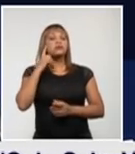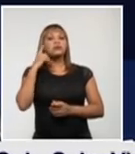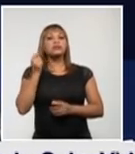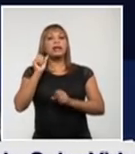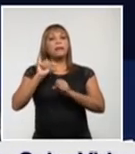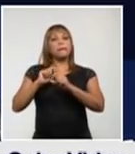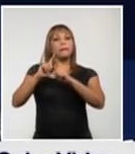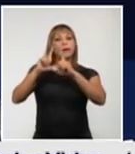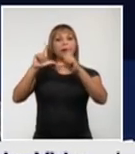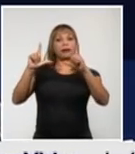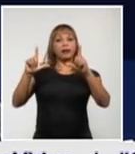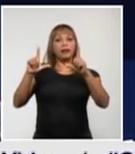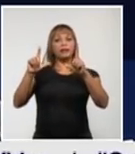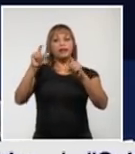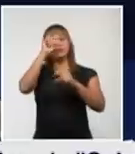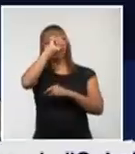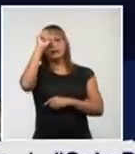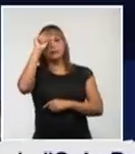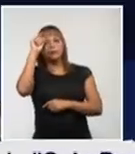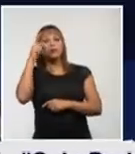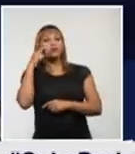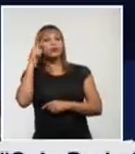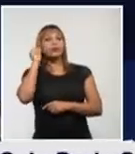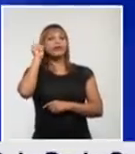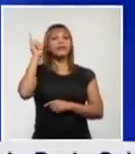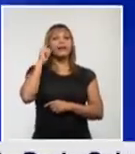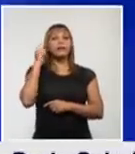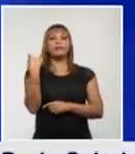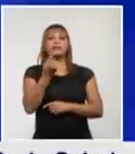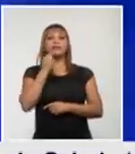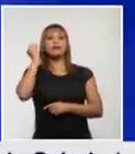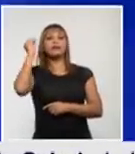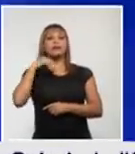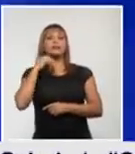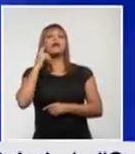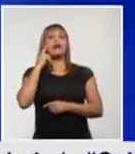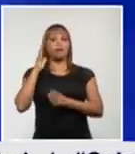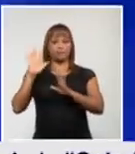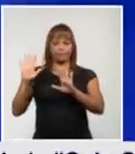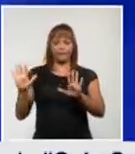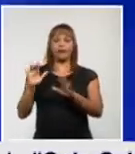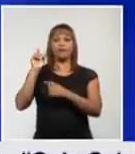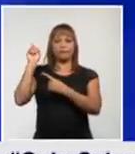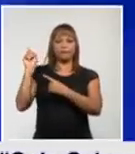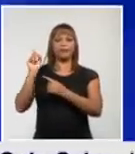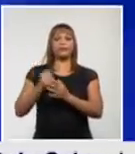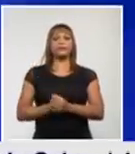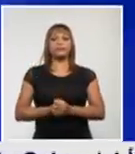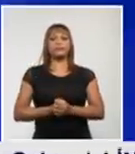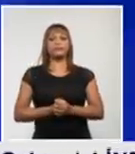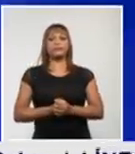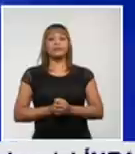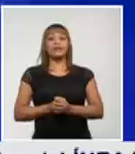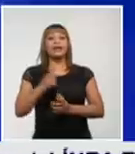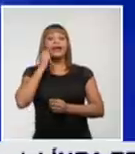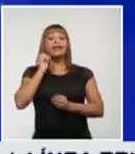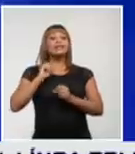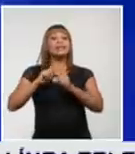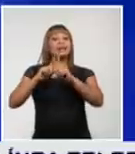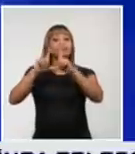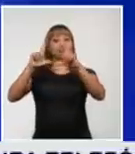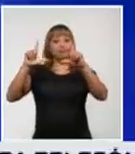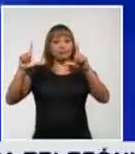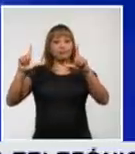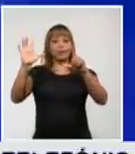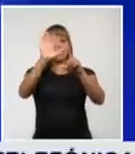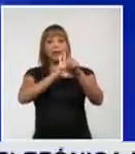Espíritu para un poco que dar una idea de cómo es el comportamiento de... Ahí está. Este es el mapa con